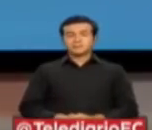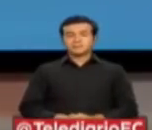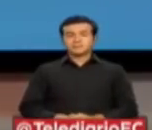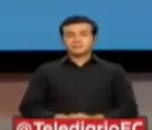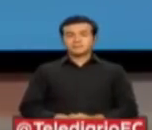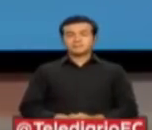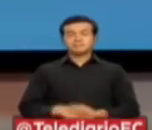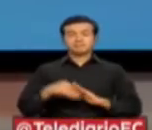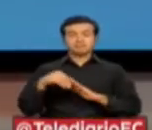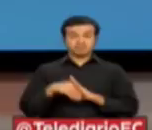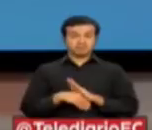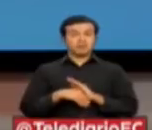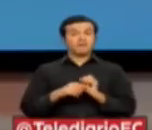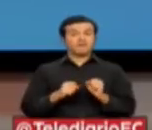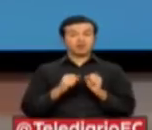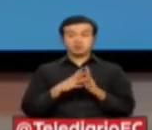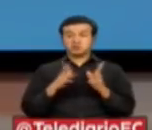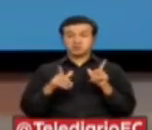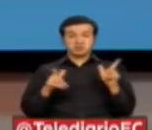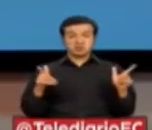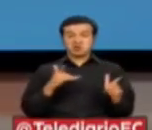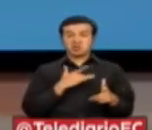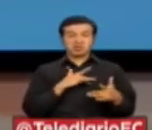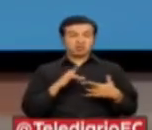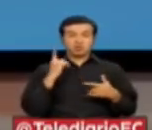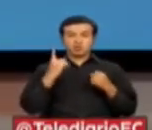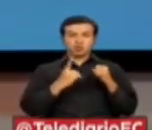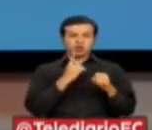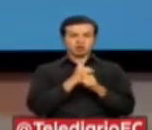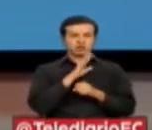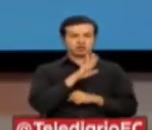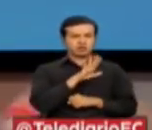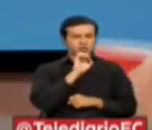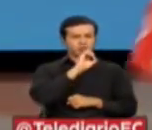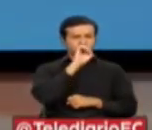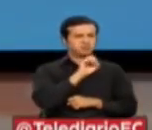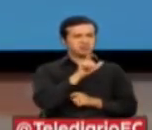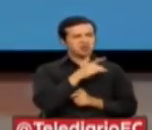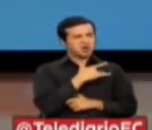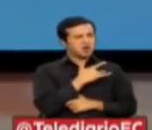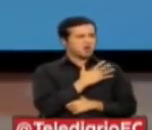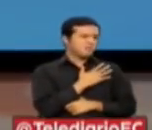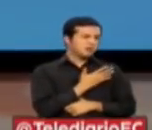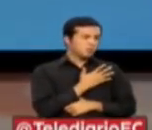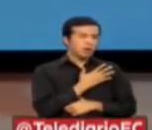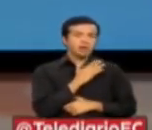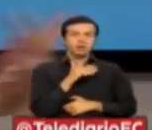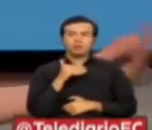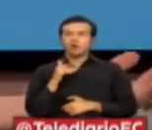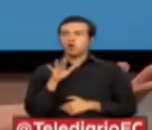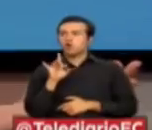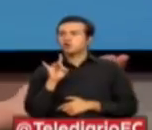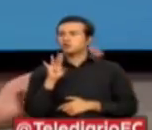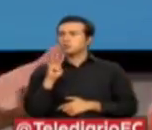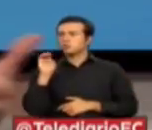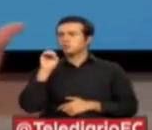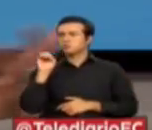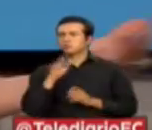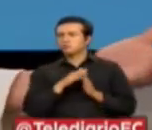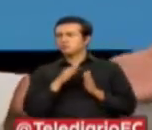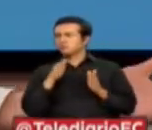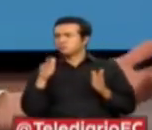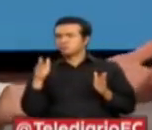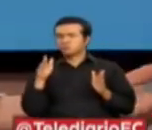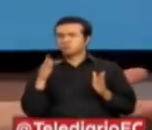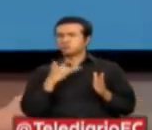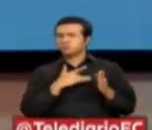muy pronunciada porque, digo, en el lapso de un año de 50 a 84 es un porcentaje que no habíamos visto en el último periodo, en los